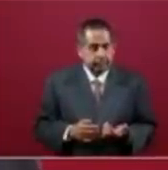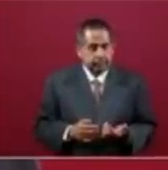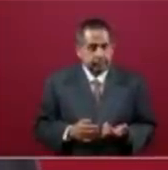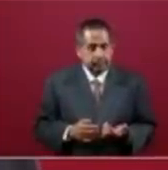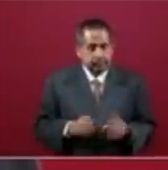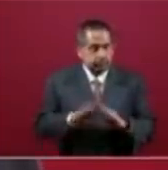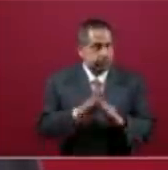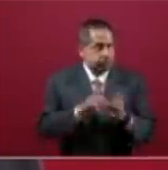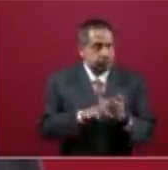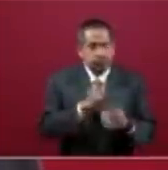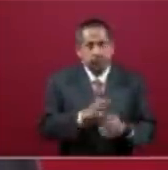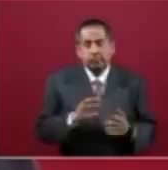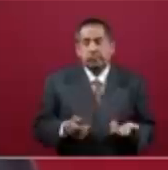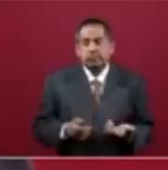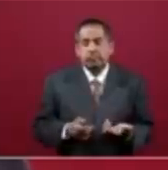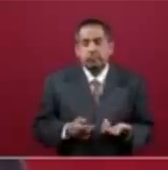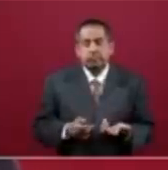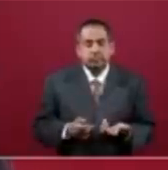se